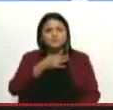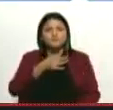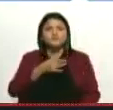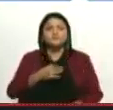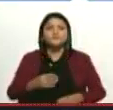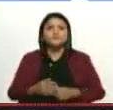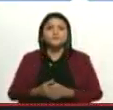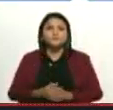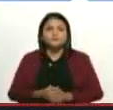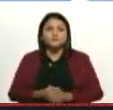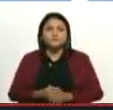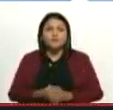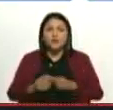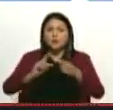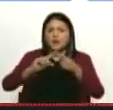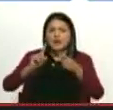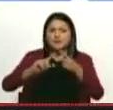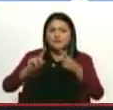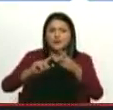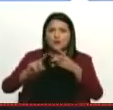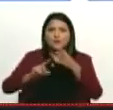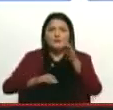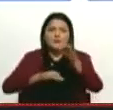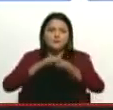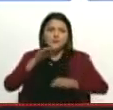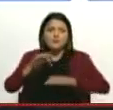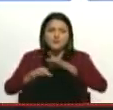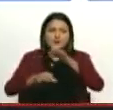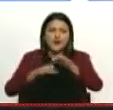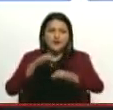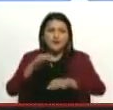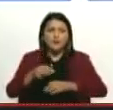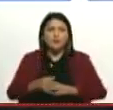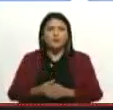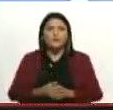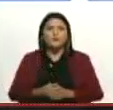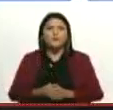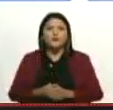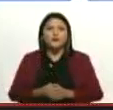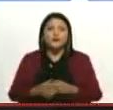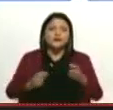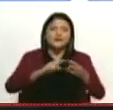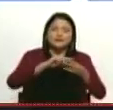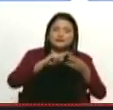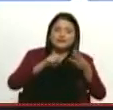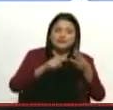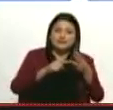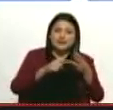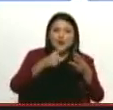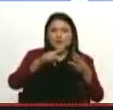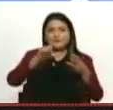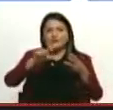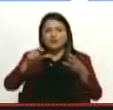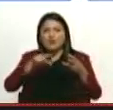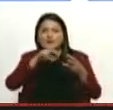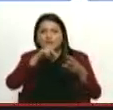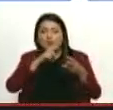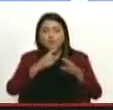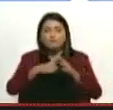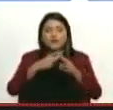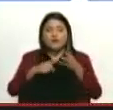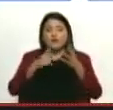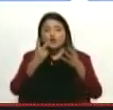repasarlos porque ya se han dicho en las tres brillantes intervenciones más los dos poemas que hemos escuchado el día de hoy